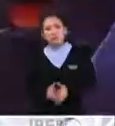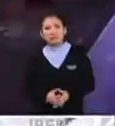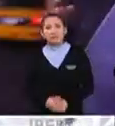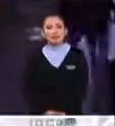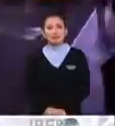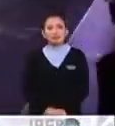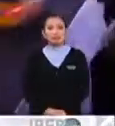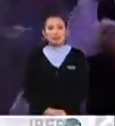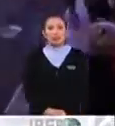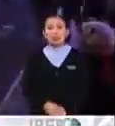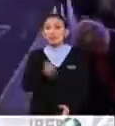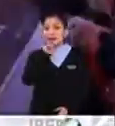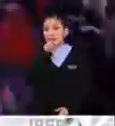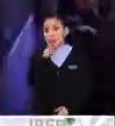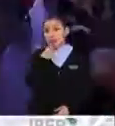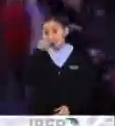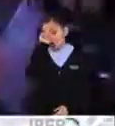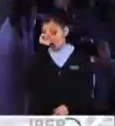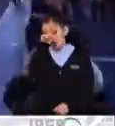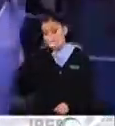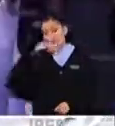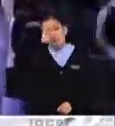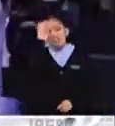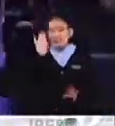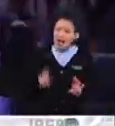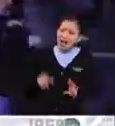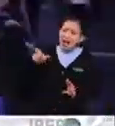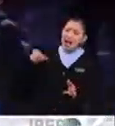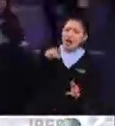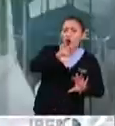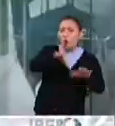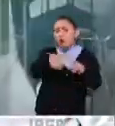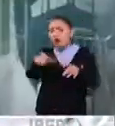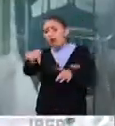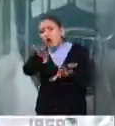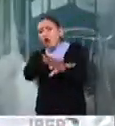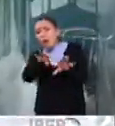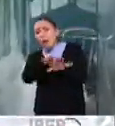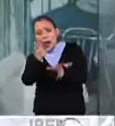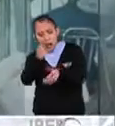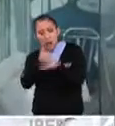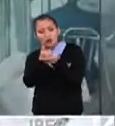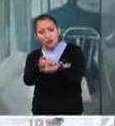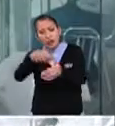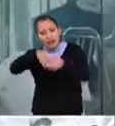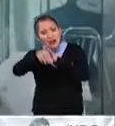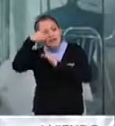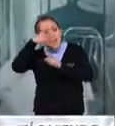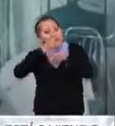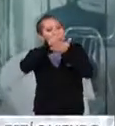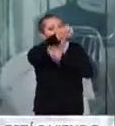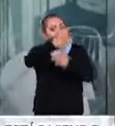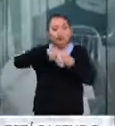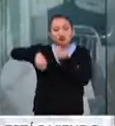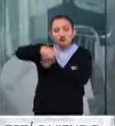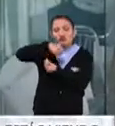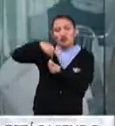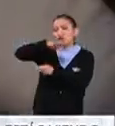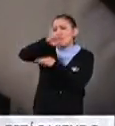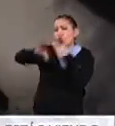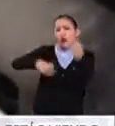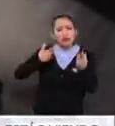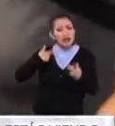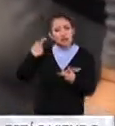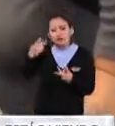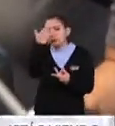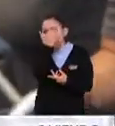socioeconómicos. También se sugiere pensar en las características de la comunidad para permitir la accesibilidad y sostenibilidad de todas